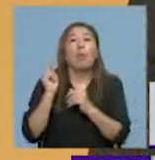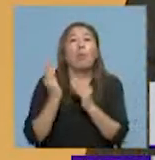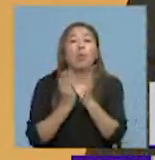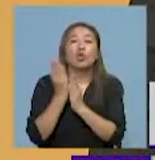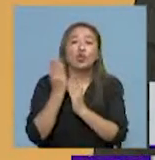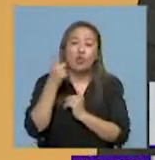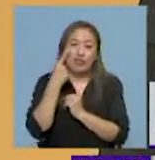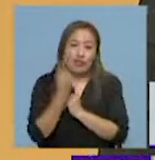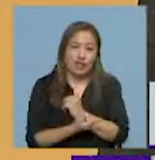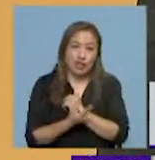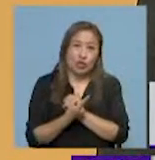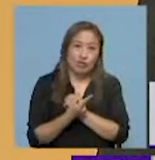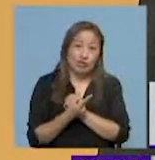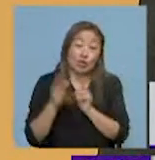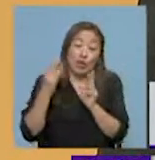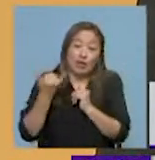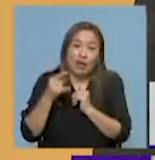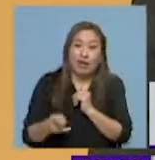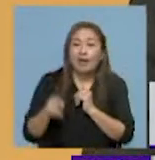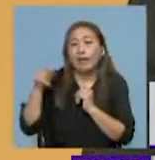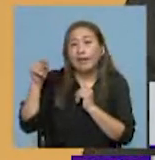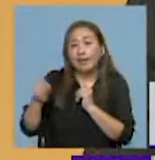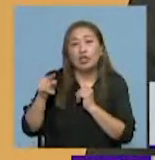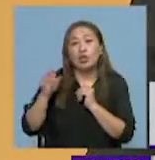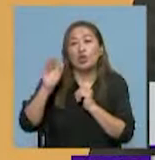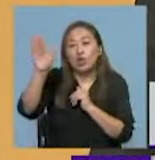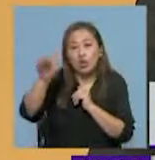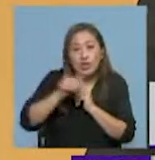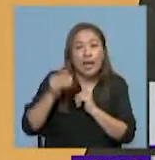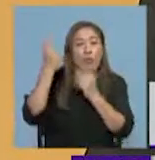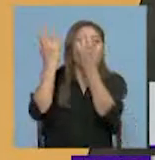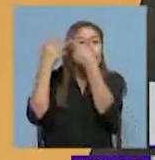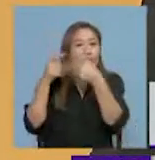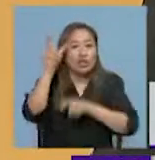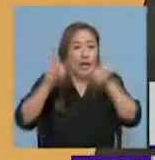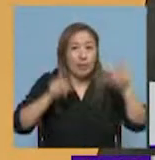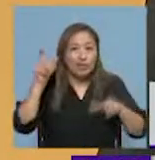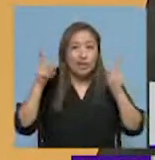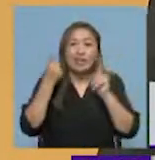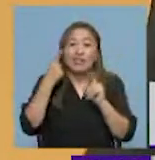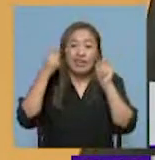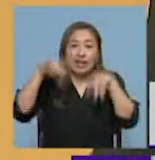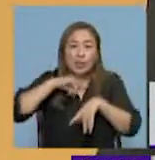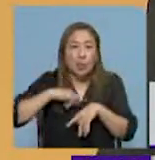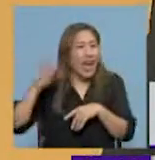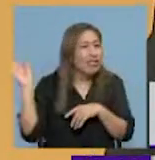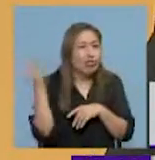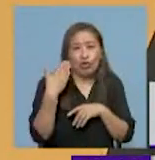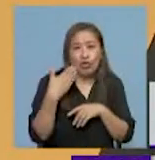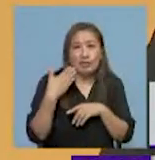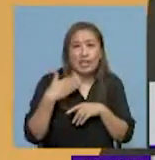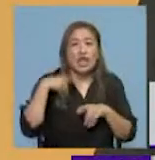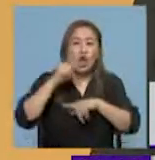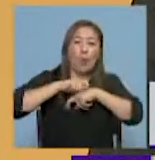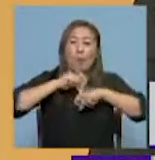cual este esto es yo la llamo a la reflexión a la población llamó a la reflexión a todos los pañuelos de